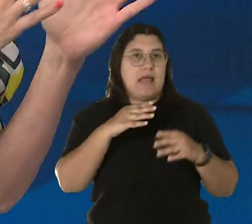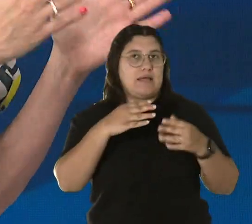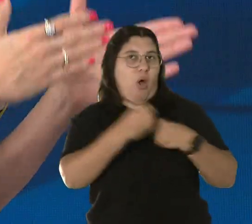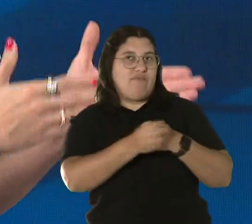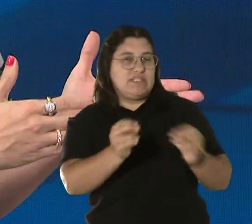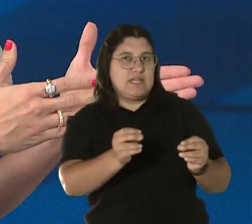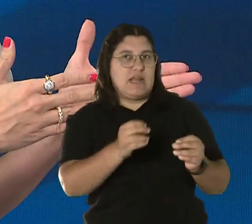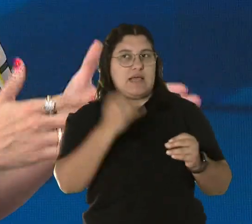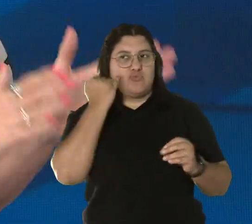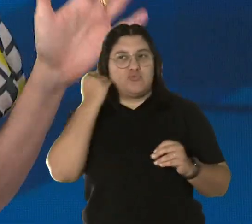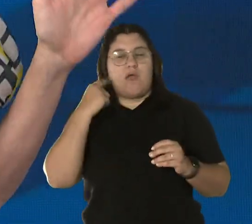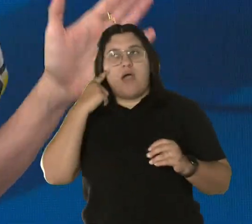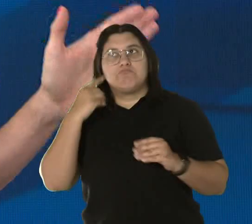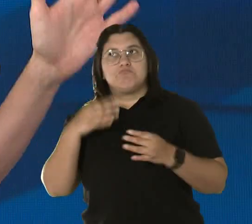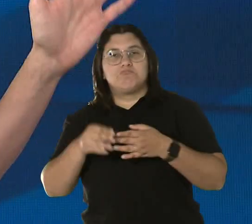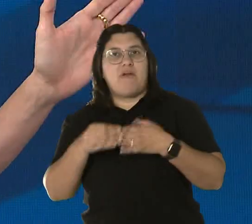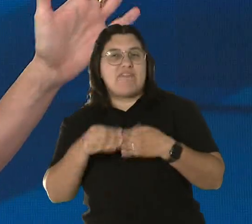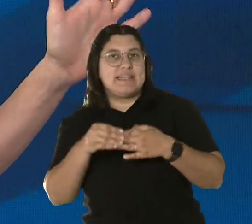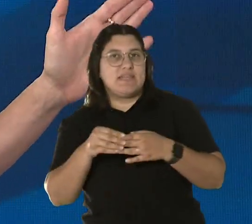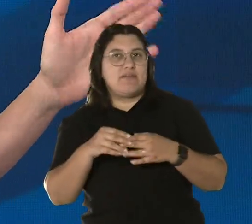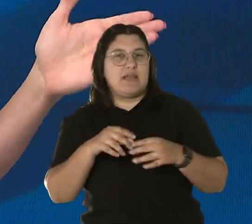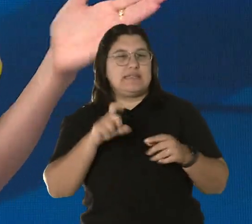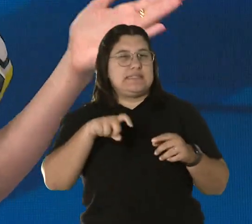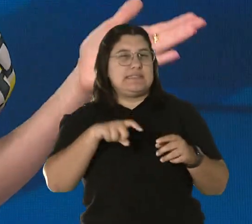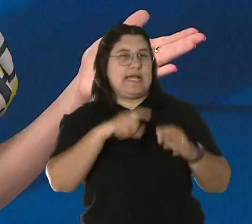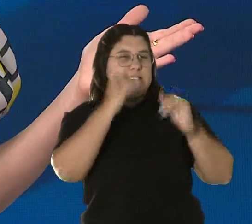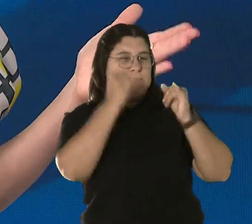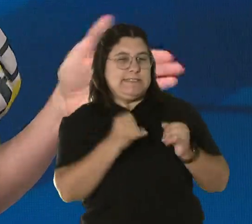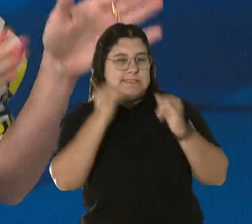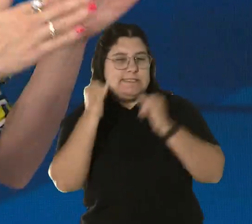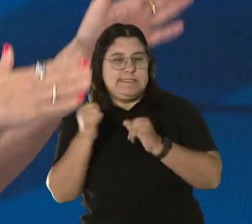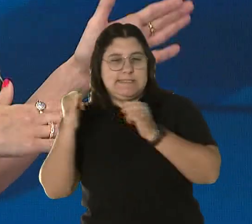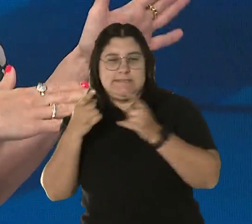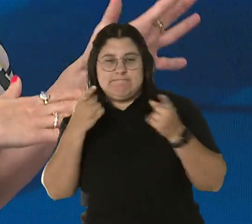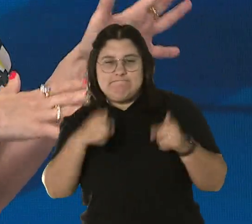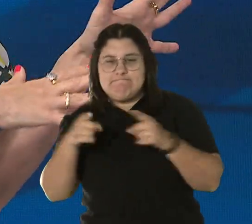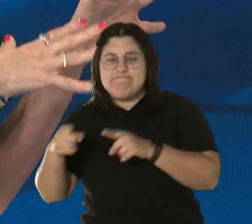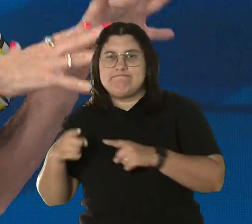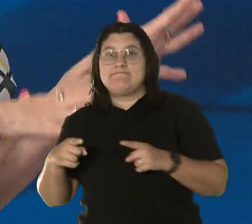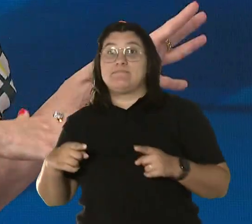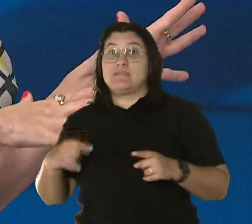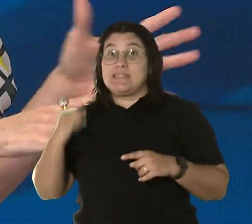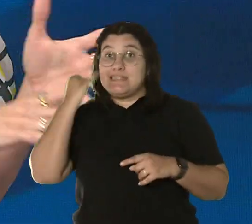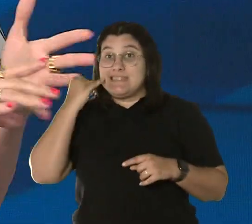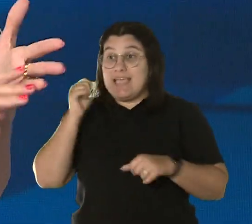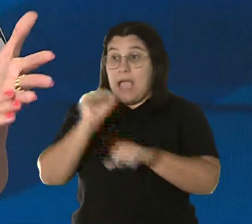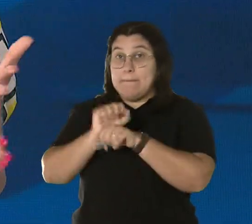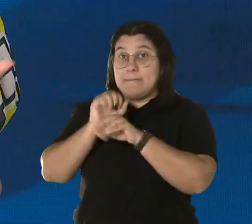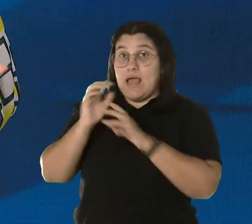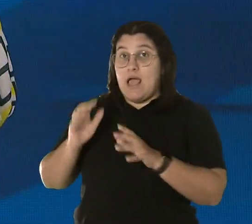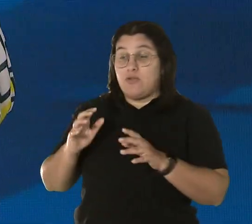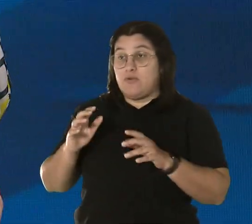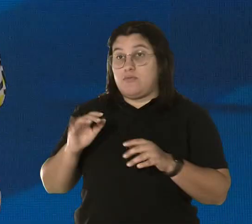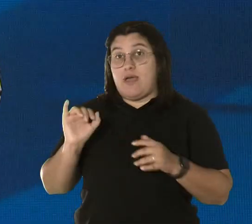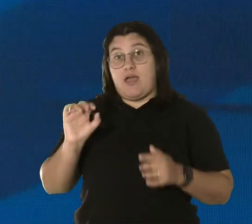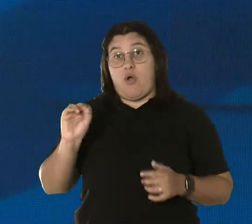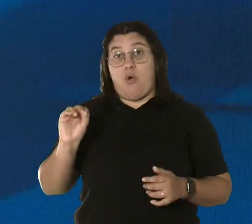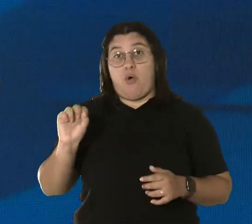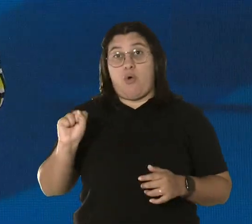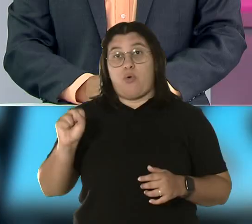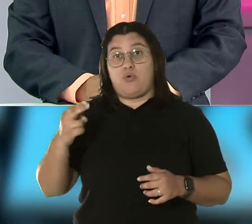como un asunto flexible de trabajo, pues se tiene que ver caso a caso. Es bien importante, si los tienes a los empleados trabajando remoto, OSHA básicamente no se